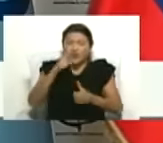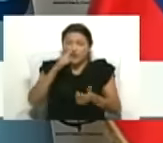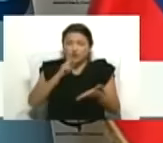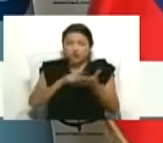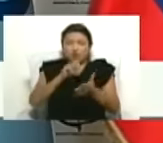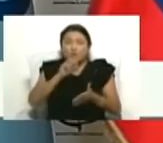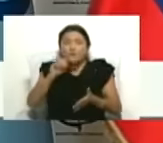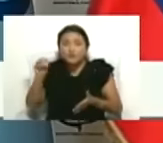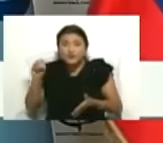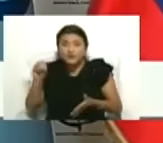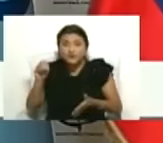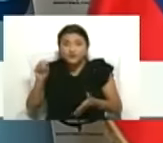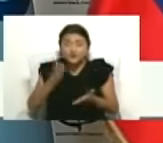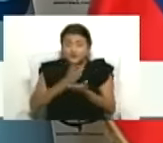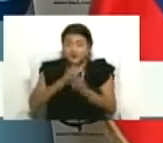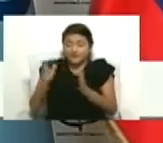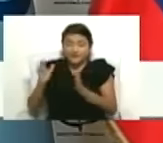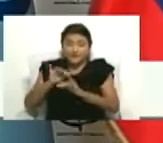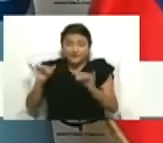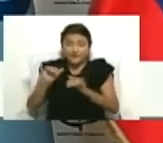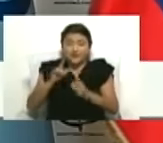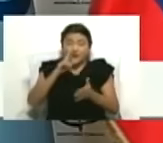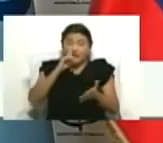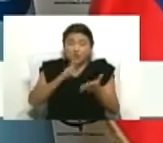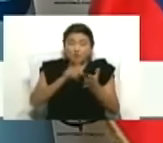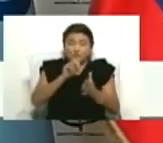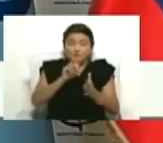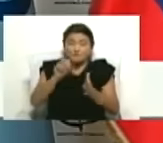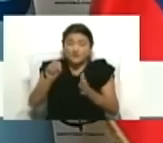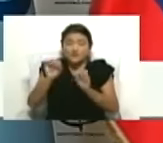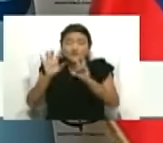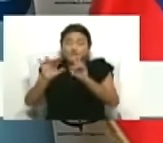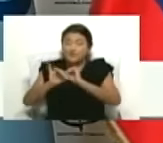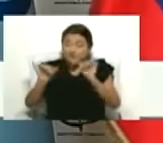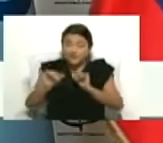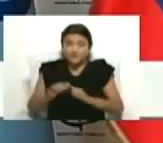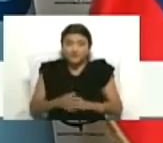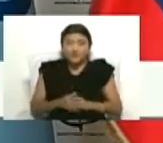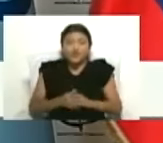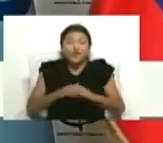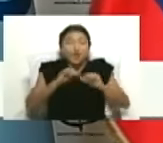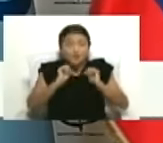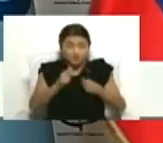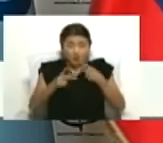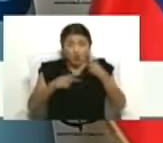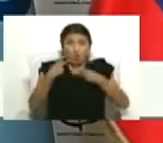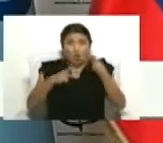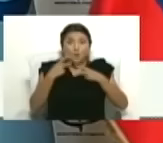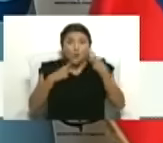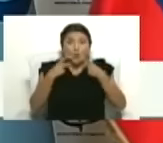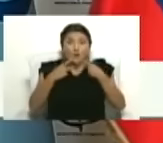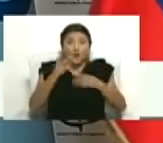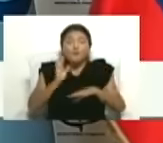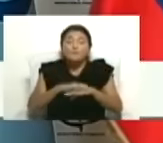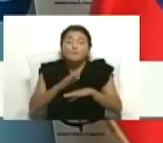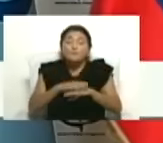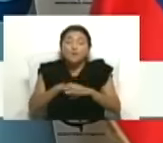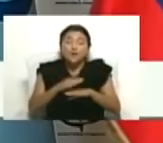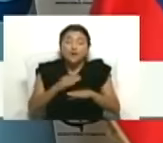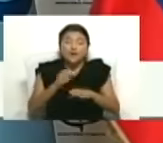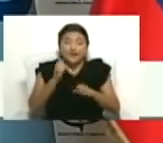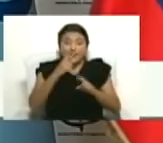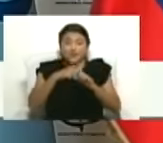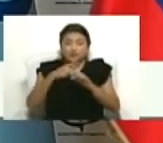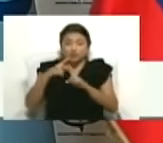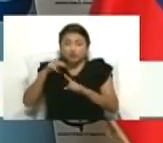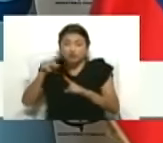2000 hasta el 2007. Y entró en la política luego que la ExxonMobil se fue del